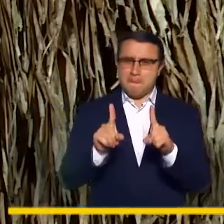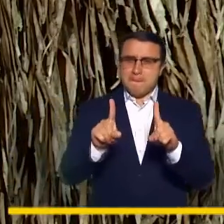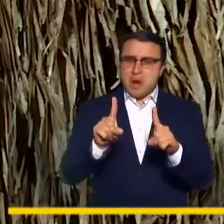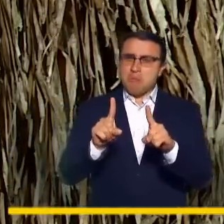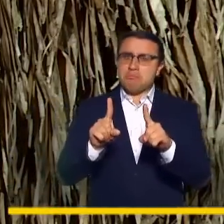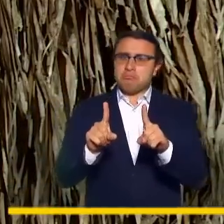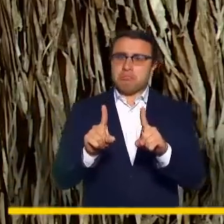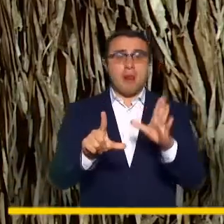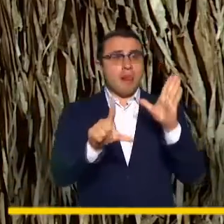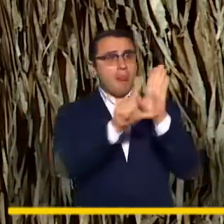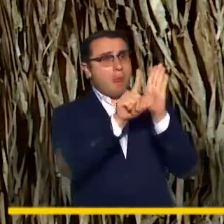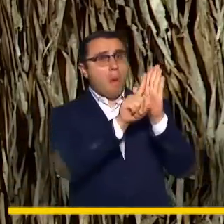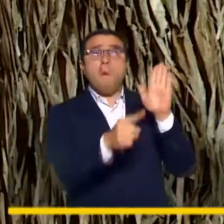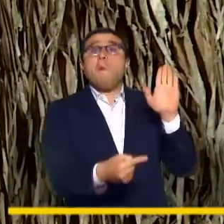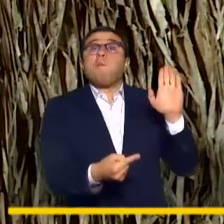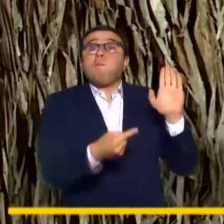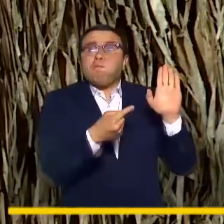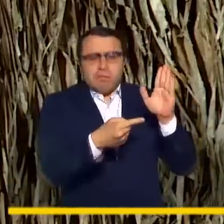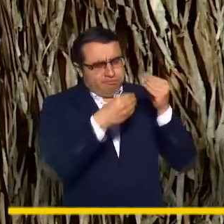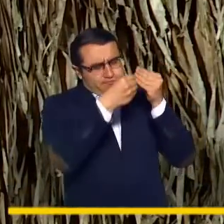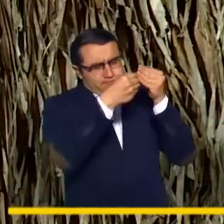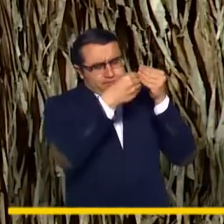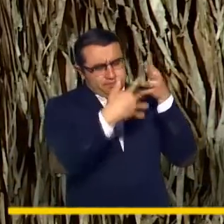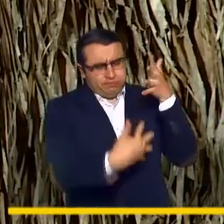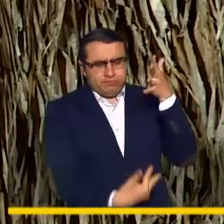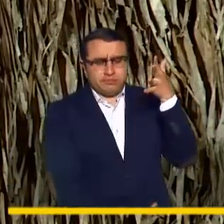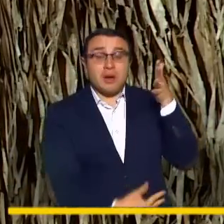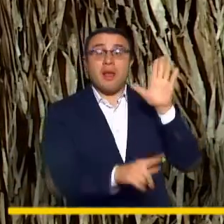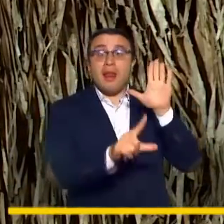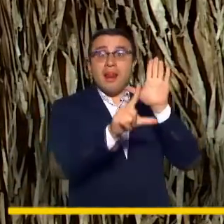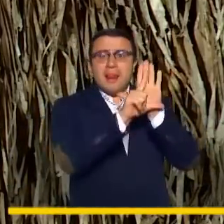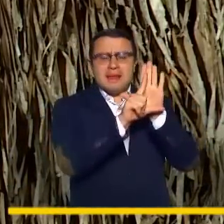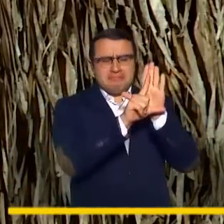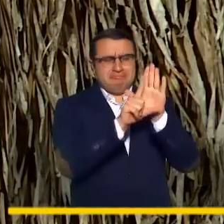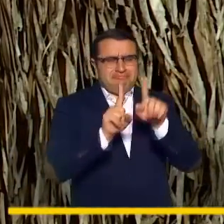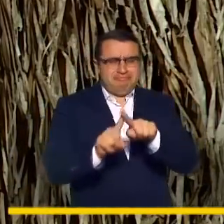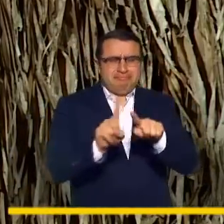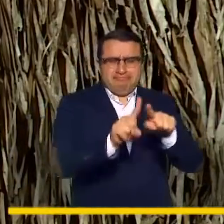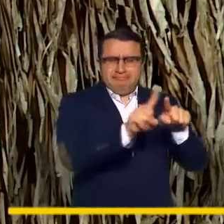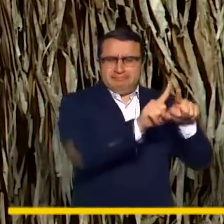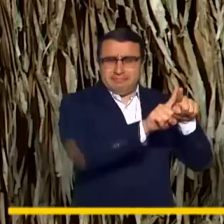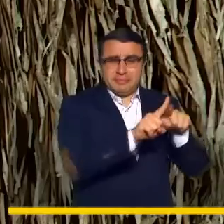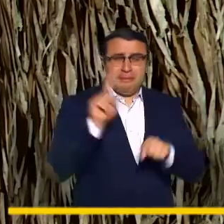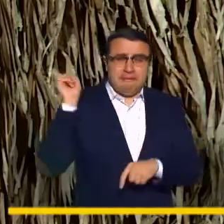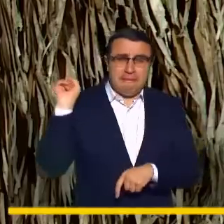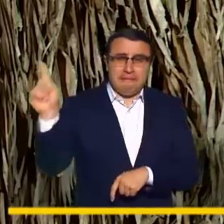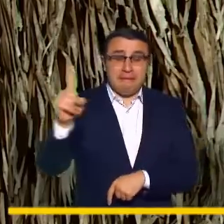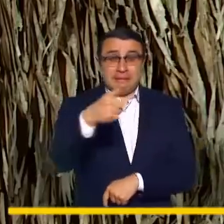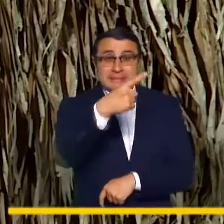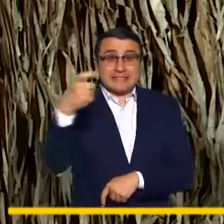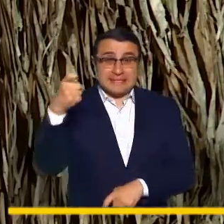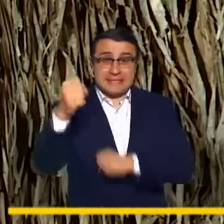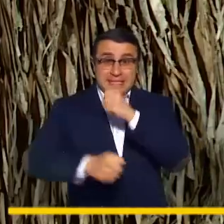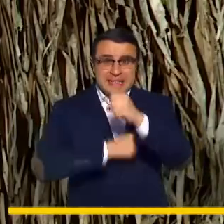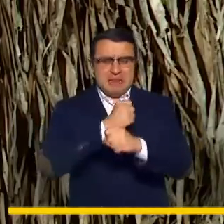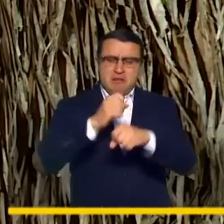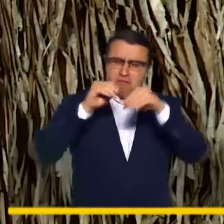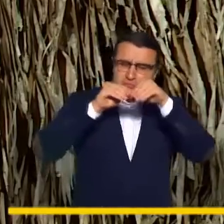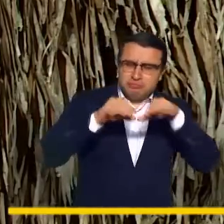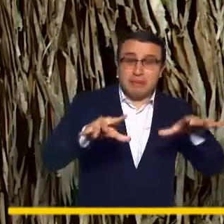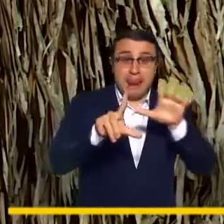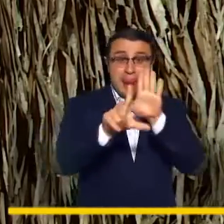vigente, leyes numerosas que se han, a través casi de un siglo, expedido